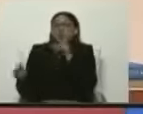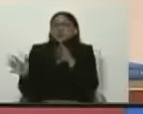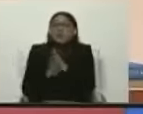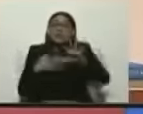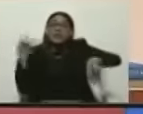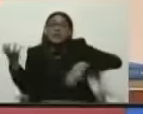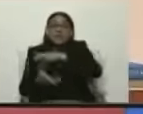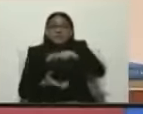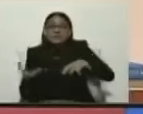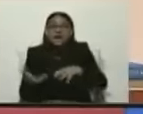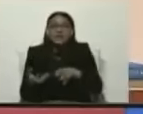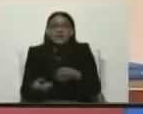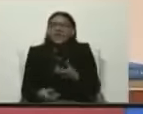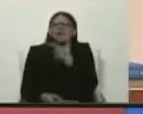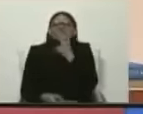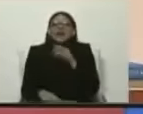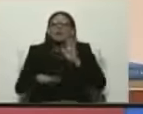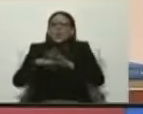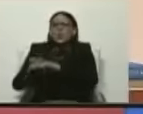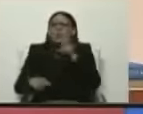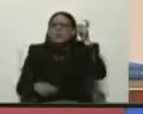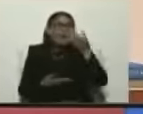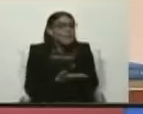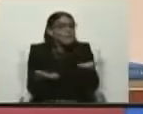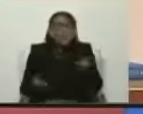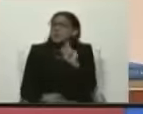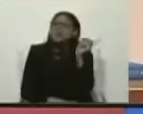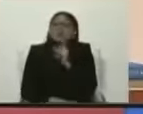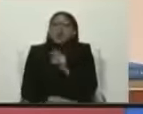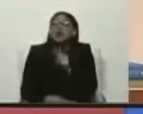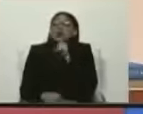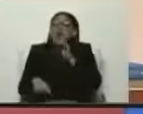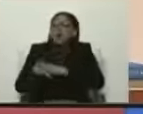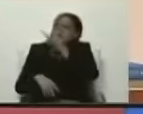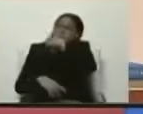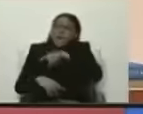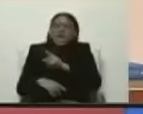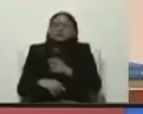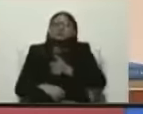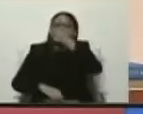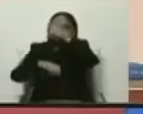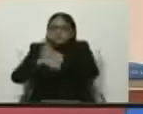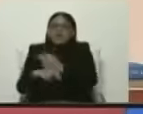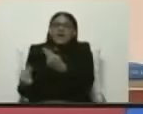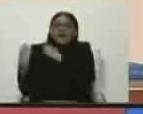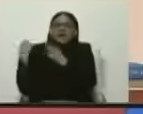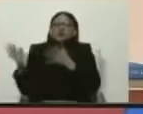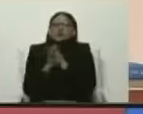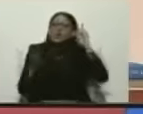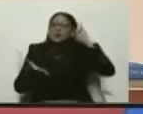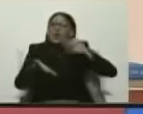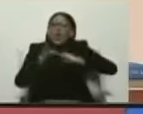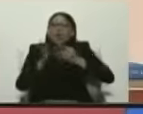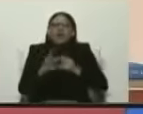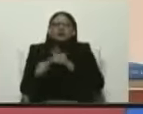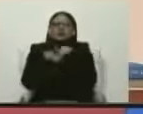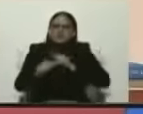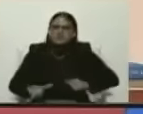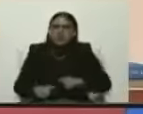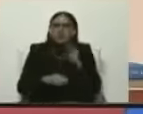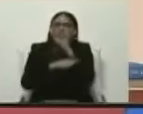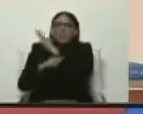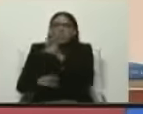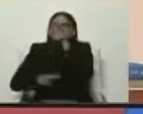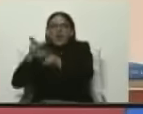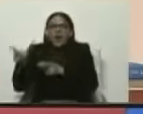muy fácil echarle la culpa a la fanaticada. Muy fácil. Eso es lo más fácil. A los que